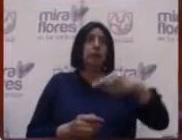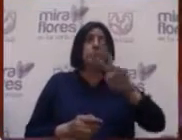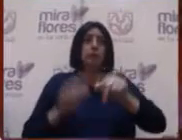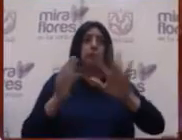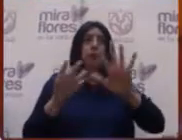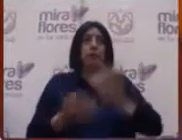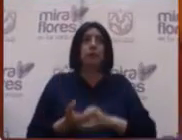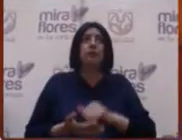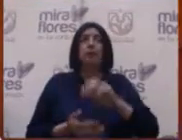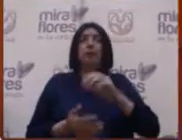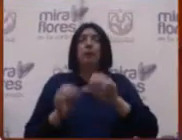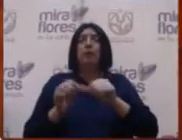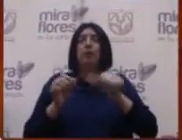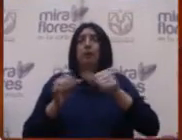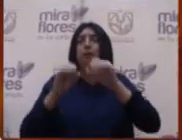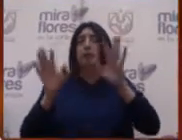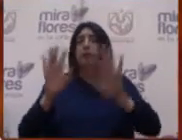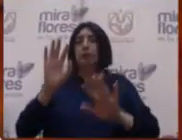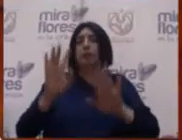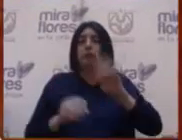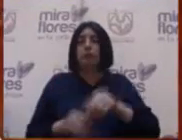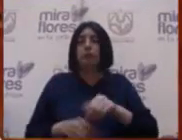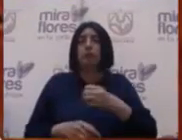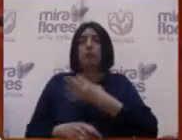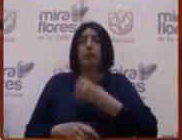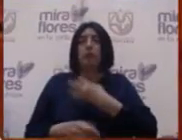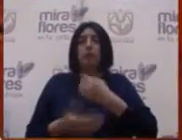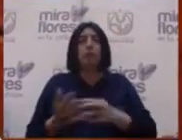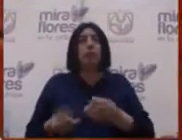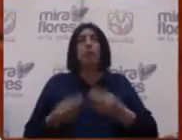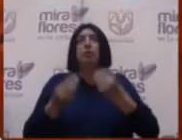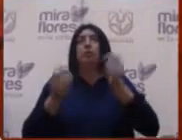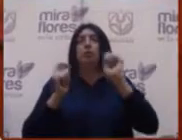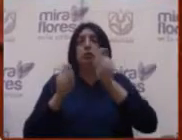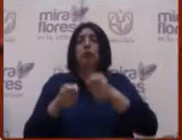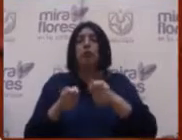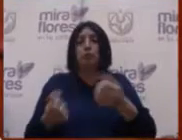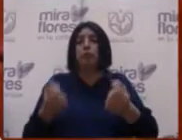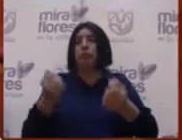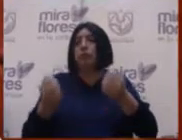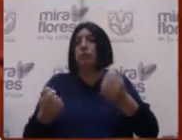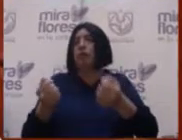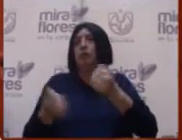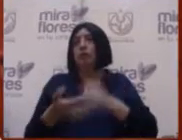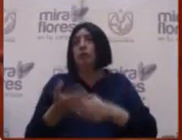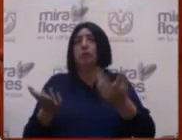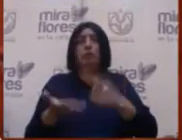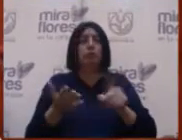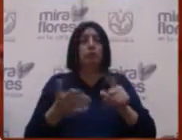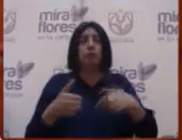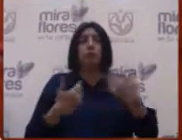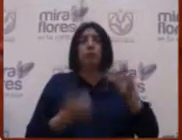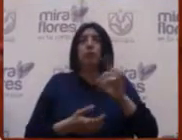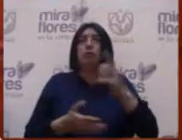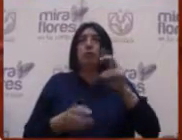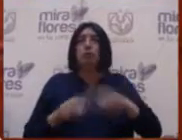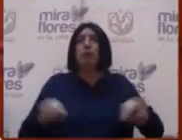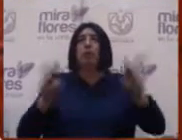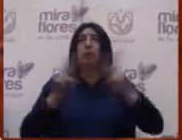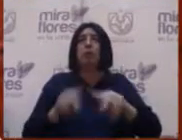043-2015 de fecha 14 de mayo de ese año, que aprobó otorgar en donación una unidad vehicular dada de baja, cuyo valor